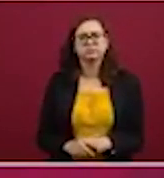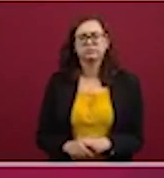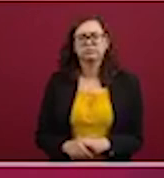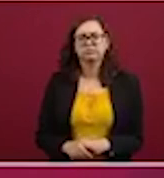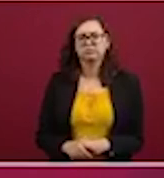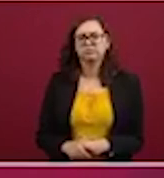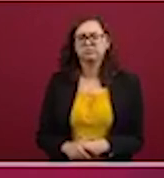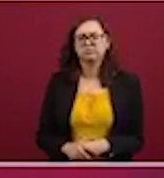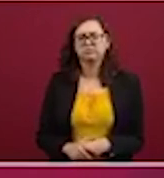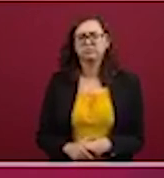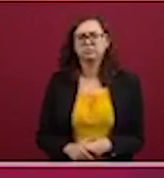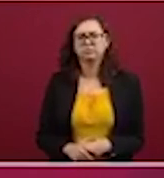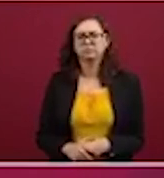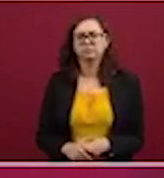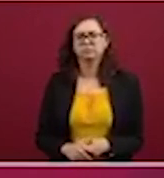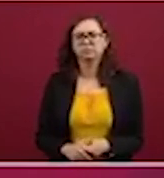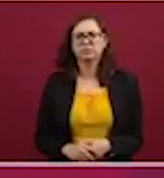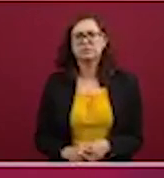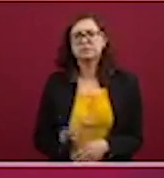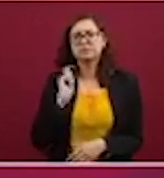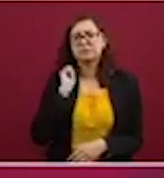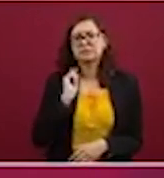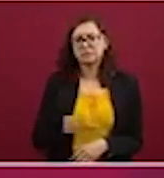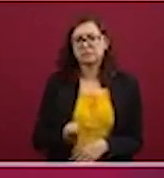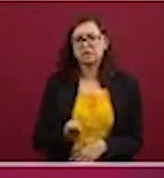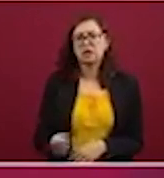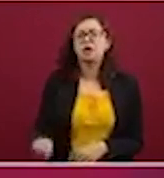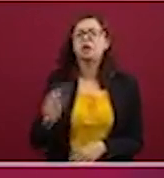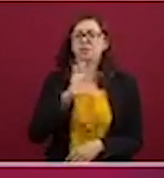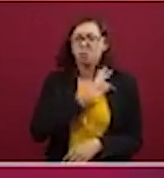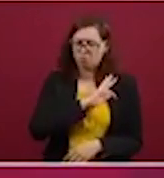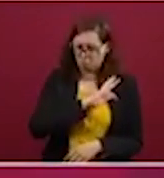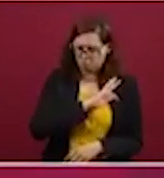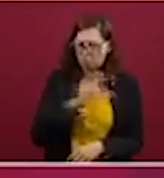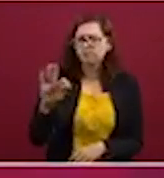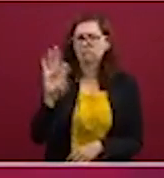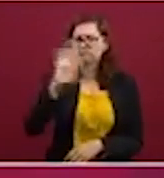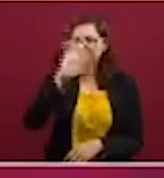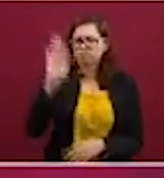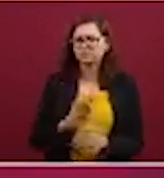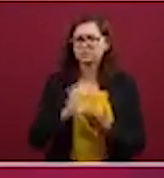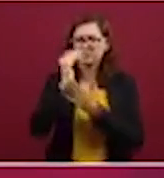que permite hacer esta disminución